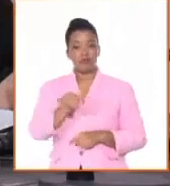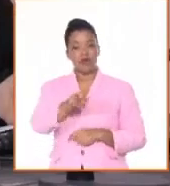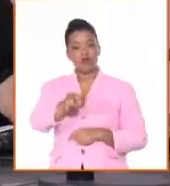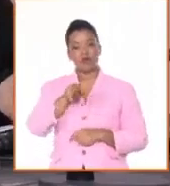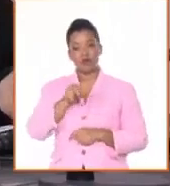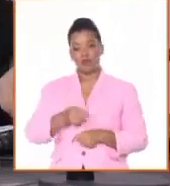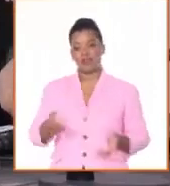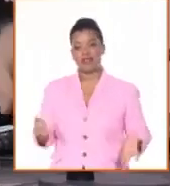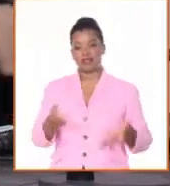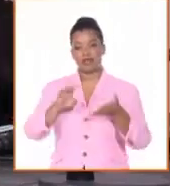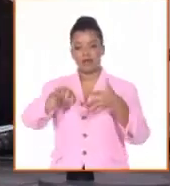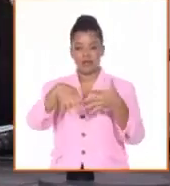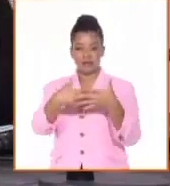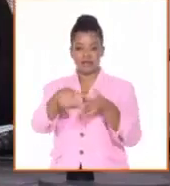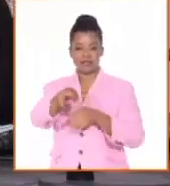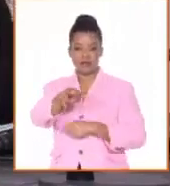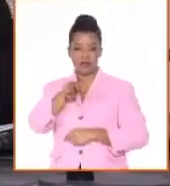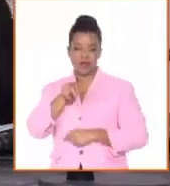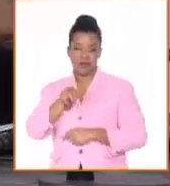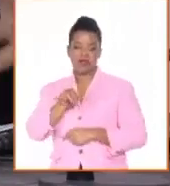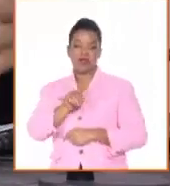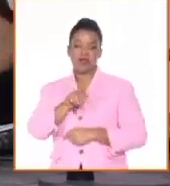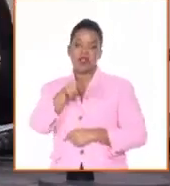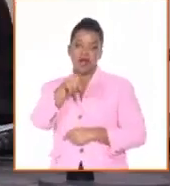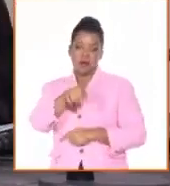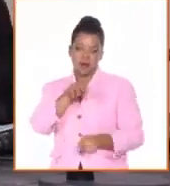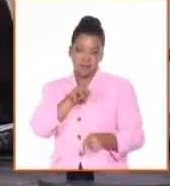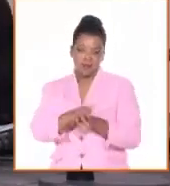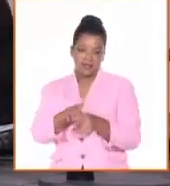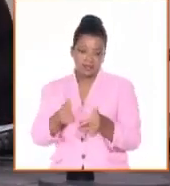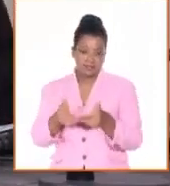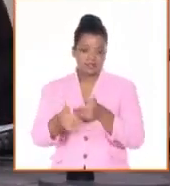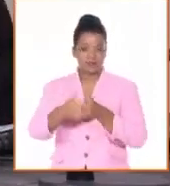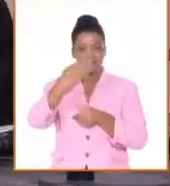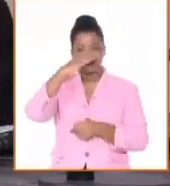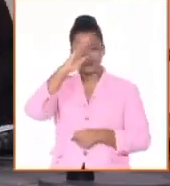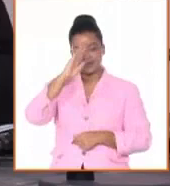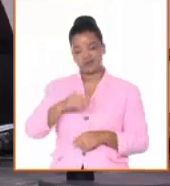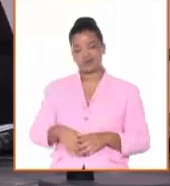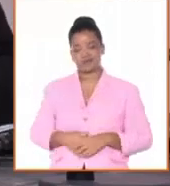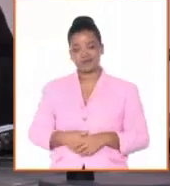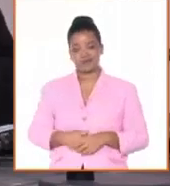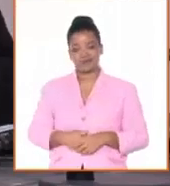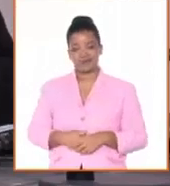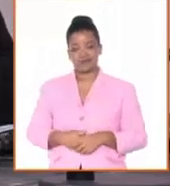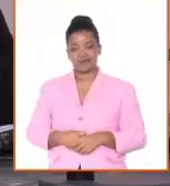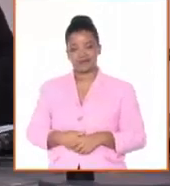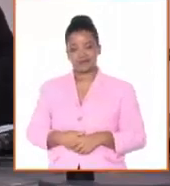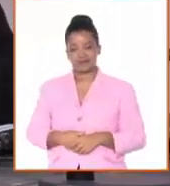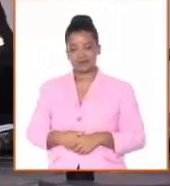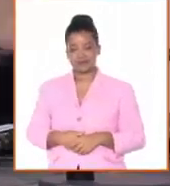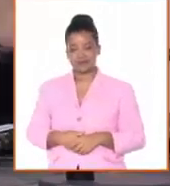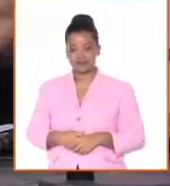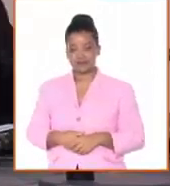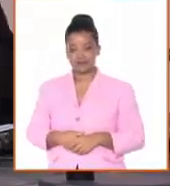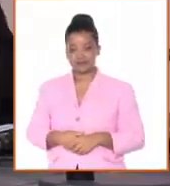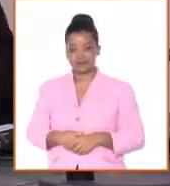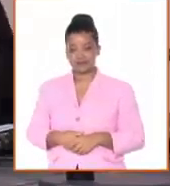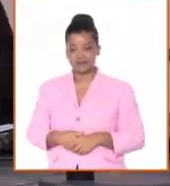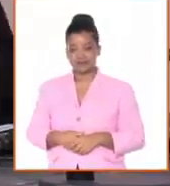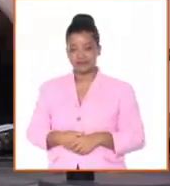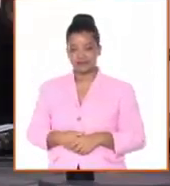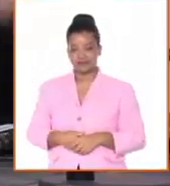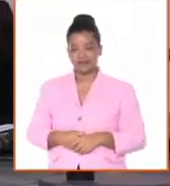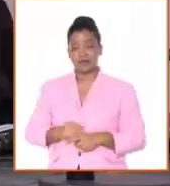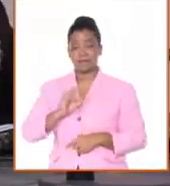en la actividad registral se están dando en el país a Tono con las transformaciones económicas que la nación está llevando a cabo y que por supuesto